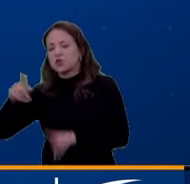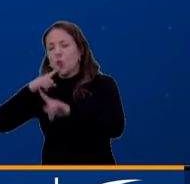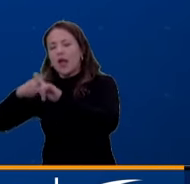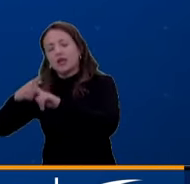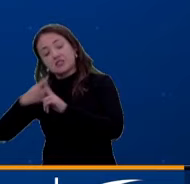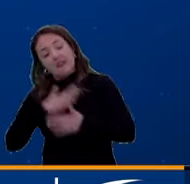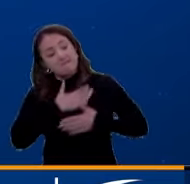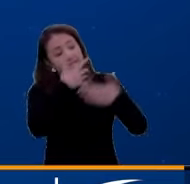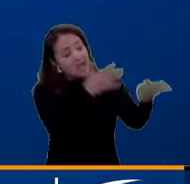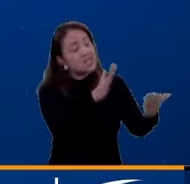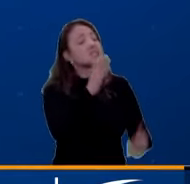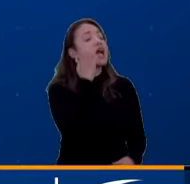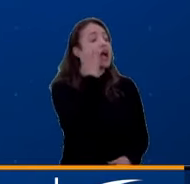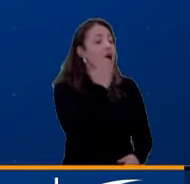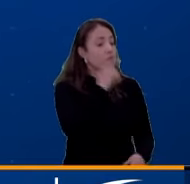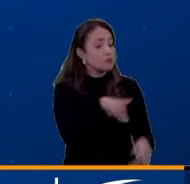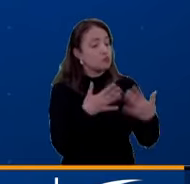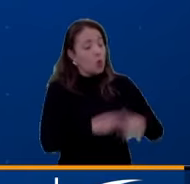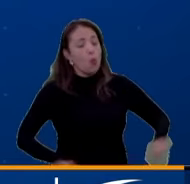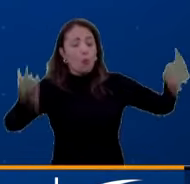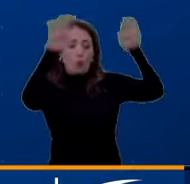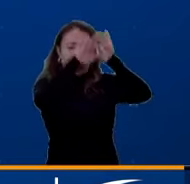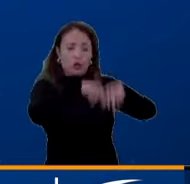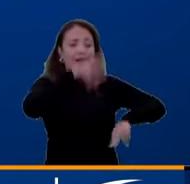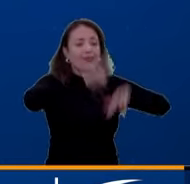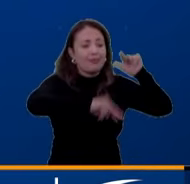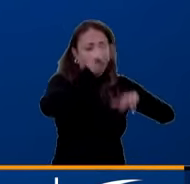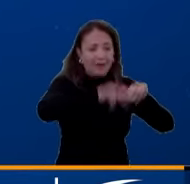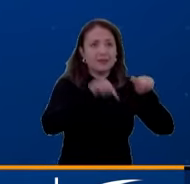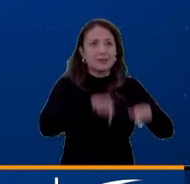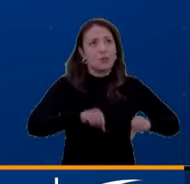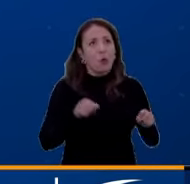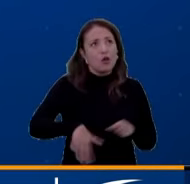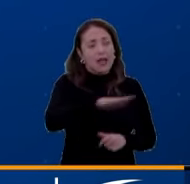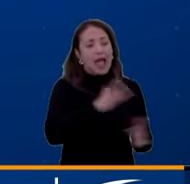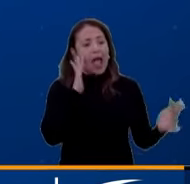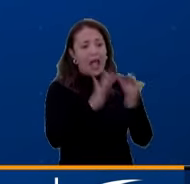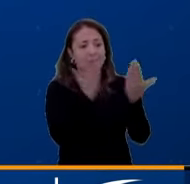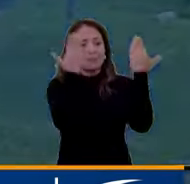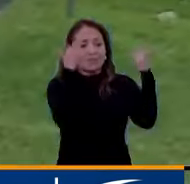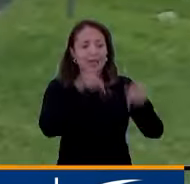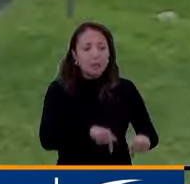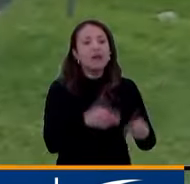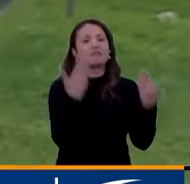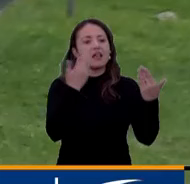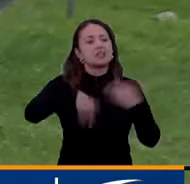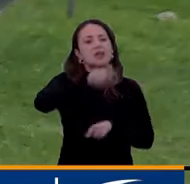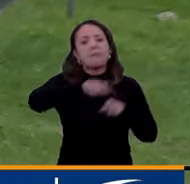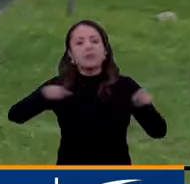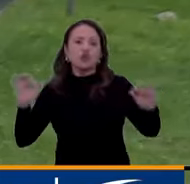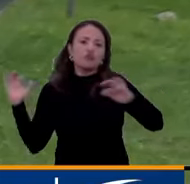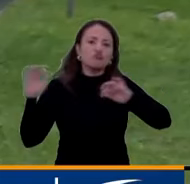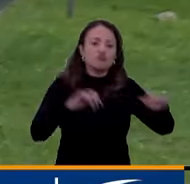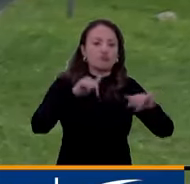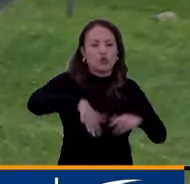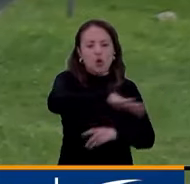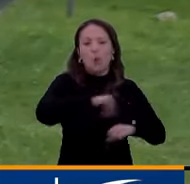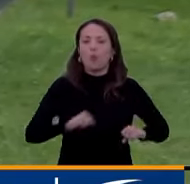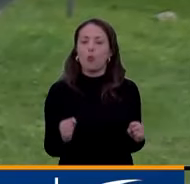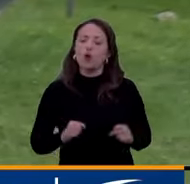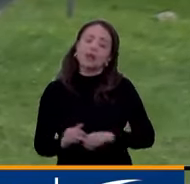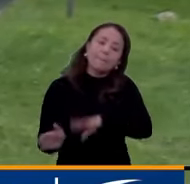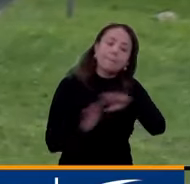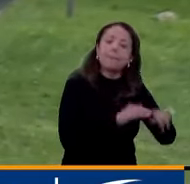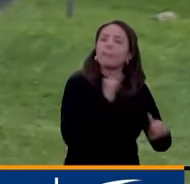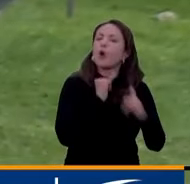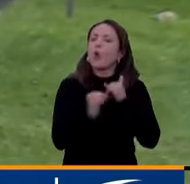Galán, ha dicho que esta obra es muy importante para los bogotanos y también que beneficiará a millones de personas en la ciudad. Por último,